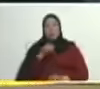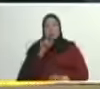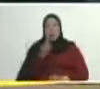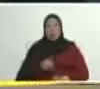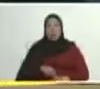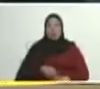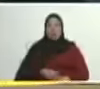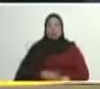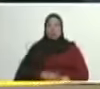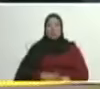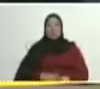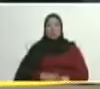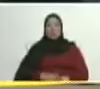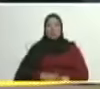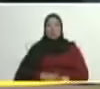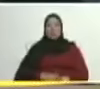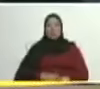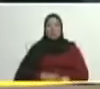bueno,